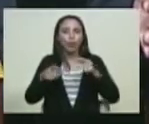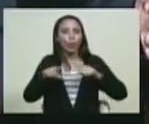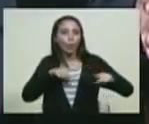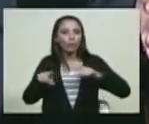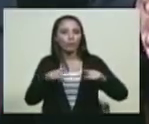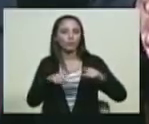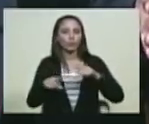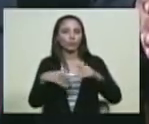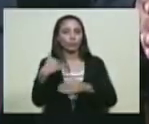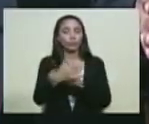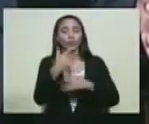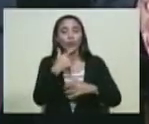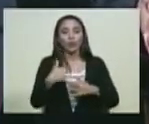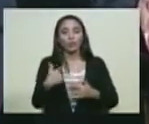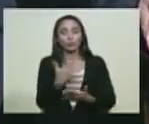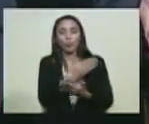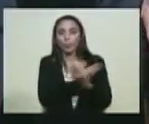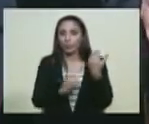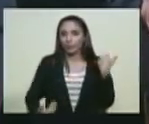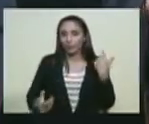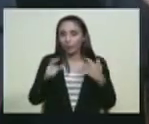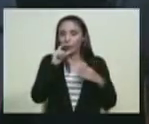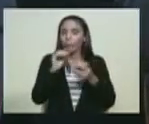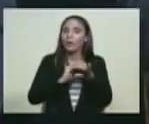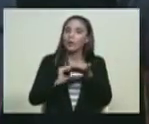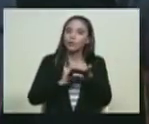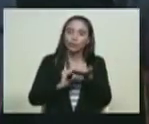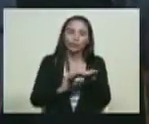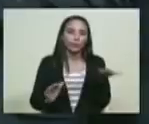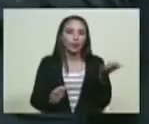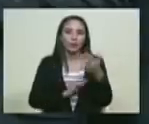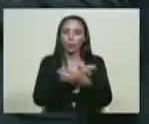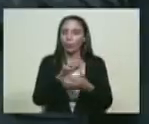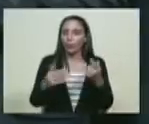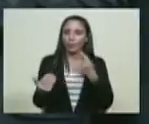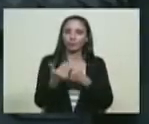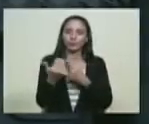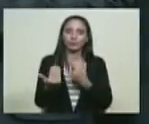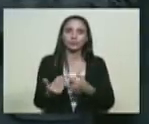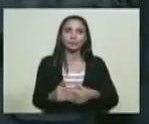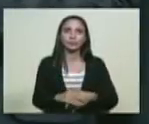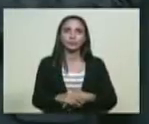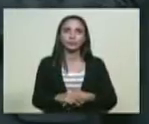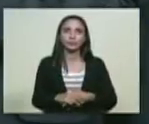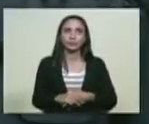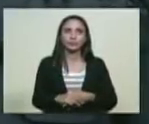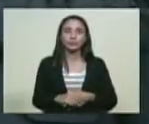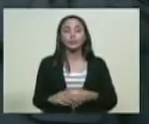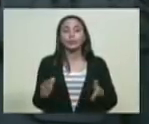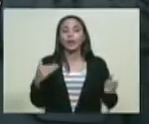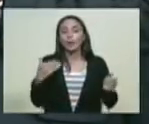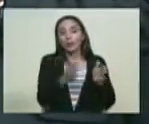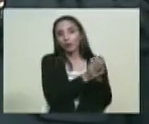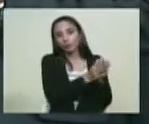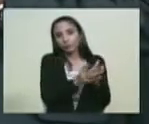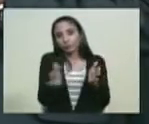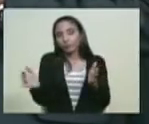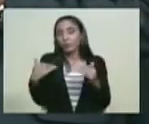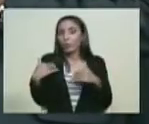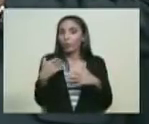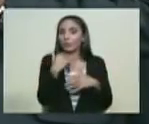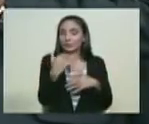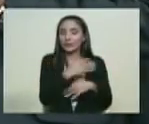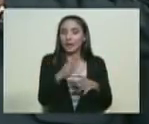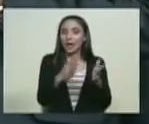pedido hoy el presidente de la República para enfrentar cualquier tipo de amenaza. Para estas venideras elecciones presidenciales, el pueblo